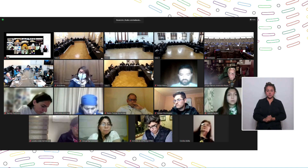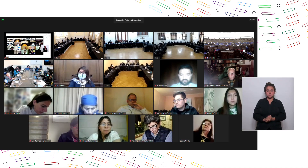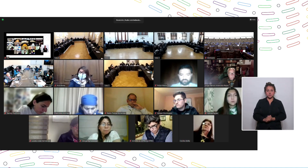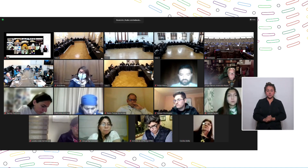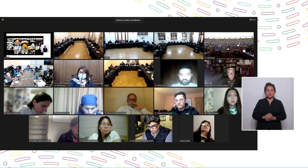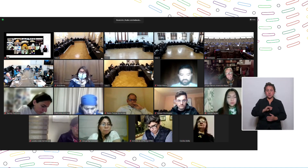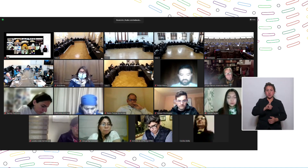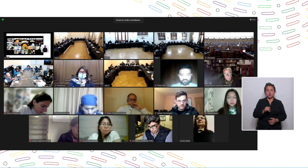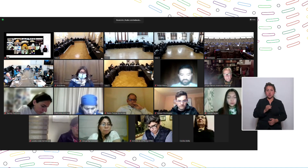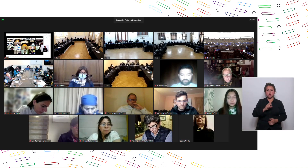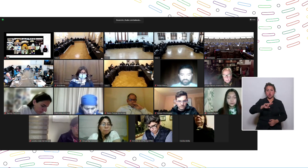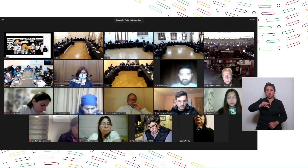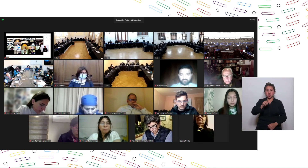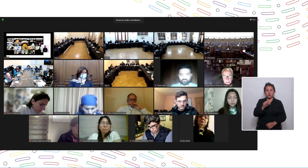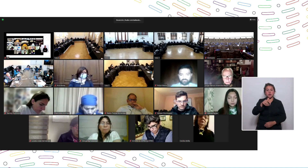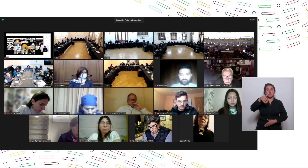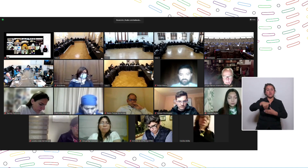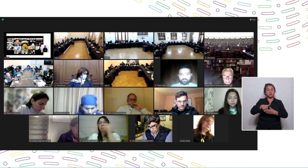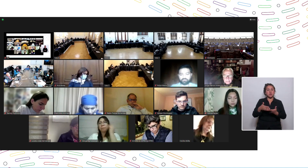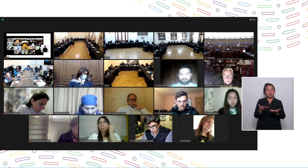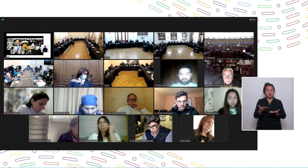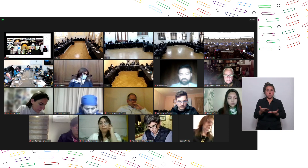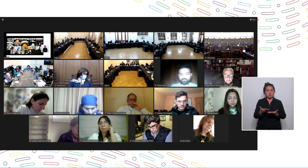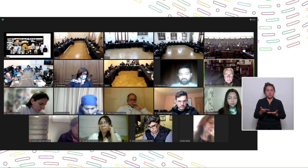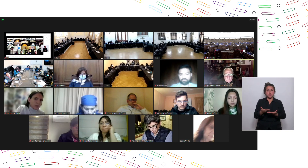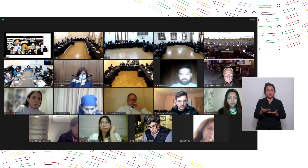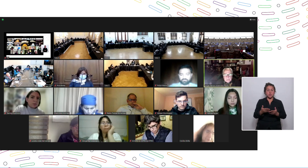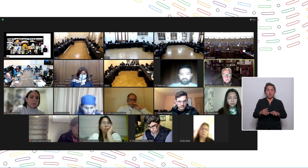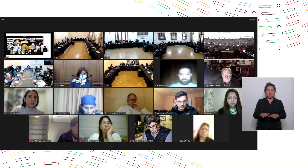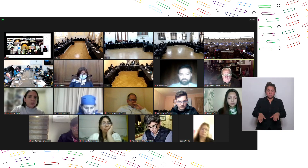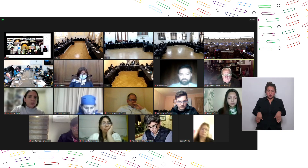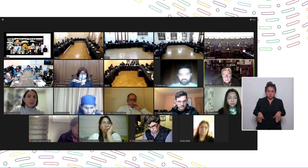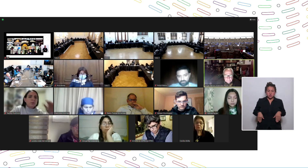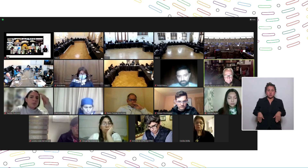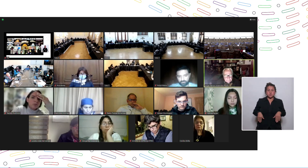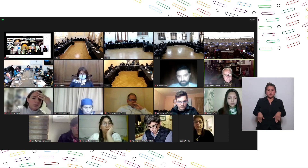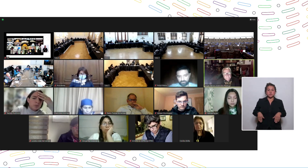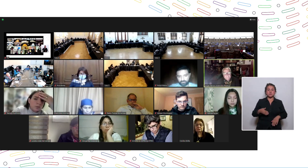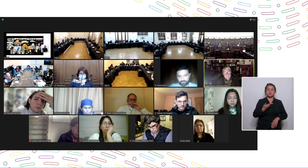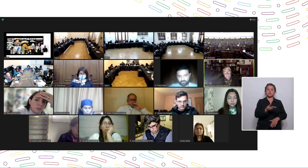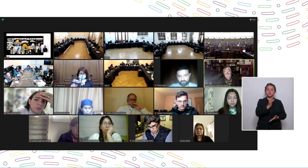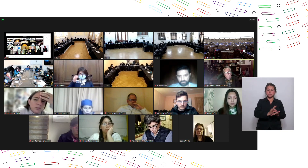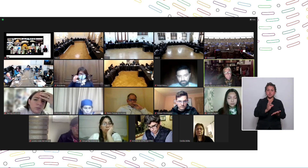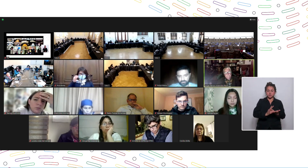Convencional Jorge Arancibia, ¿cómo vota? Abstención, señor secretario.